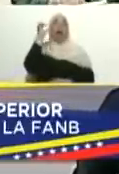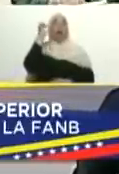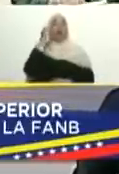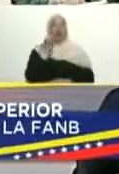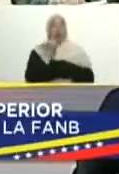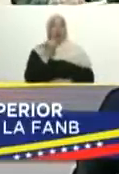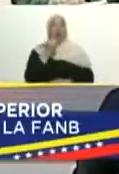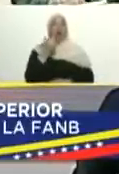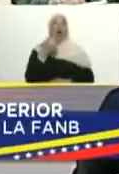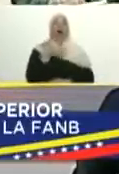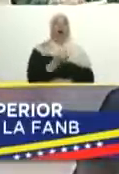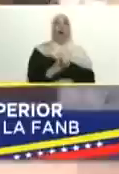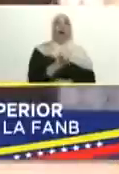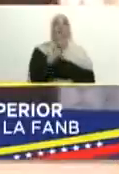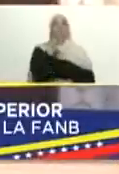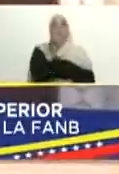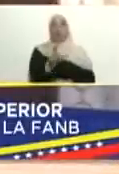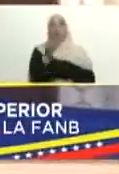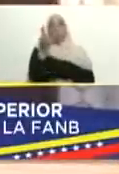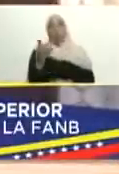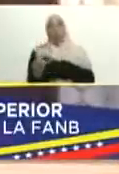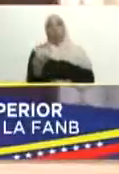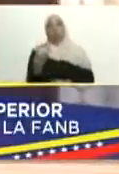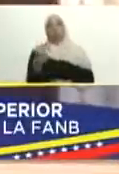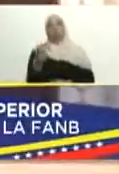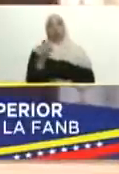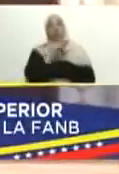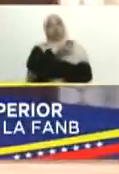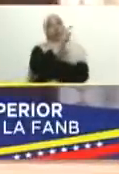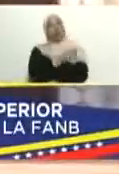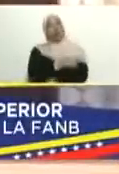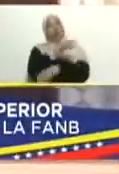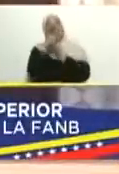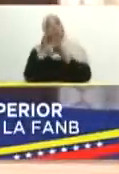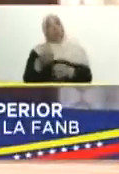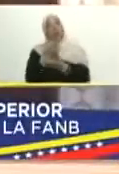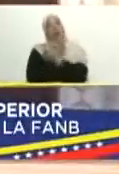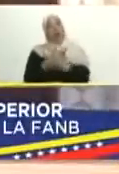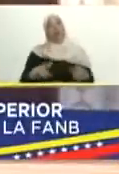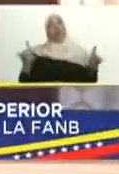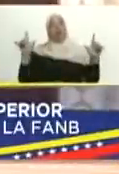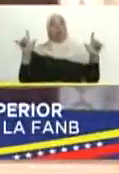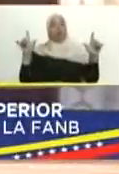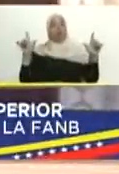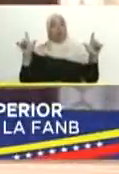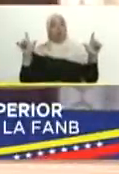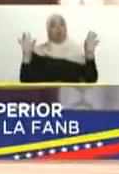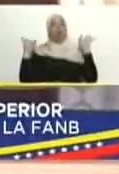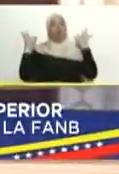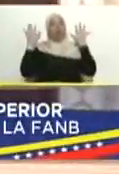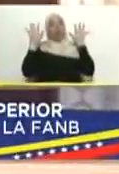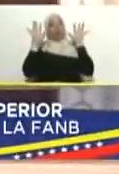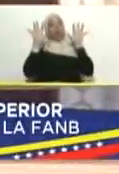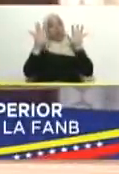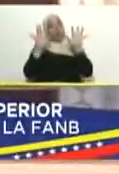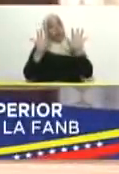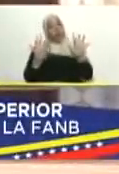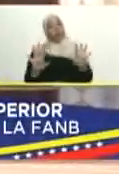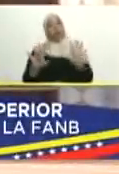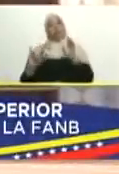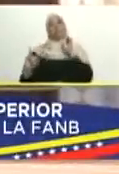a Rafael Urdaneta, y tuvimos las fuerzas, el Ejército Libertador, que fue